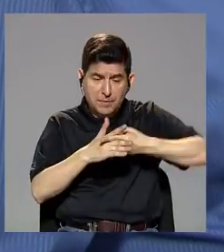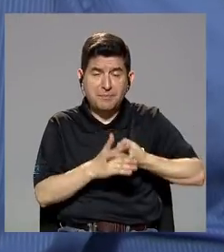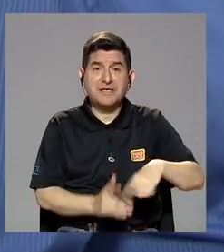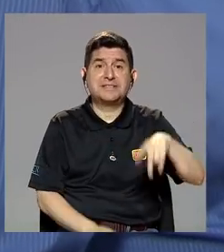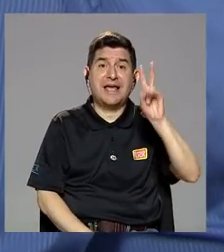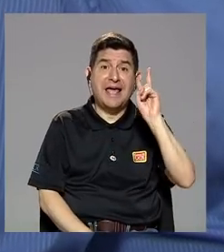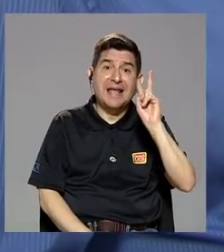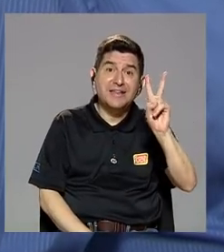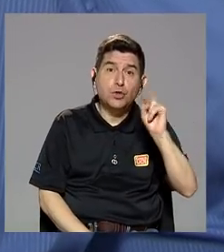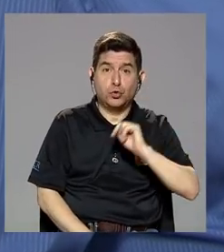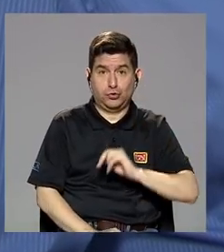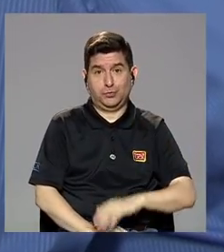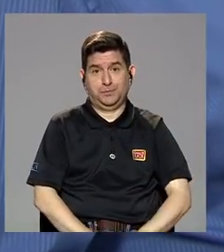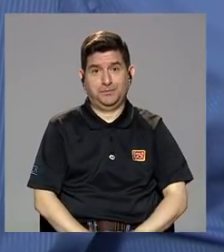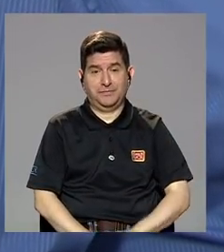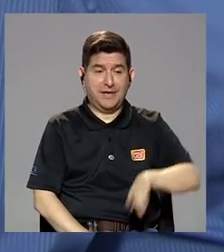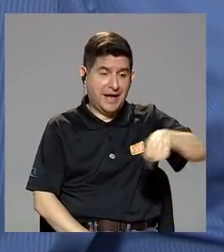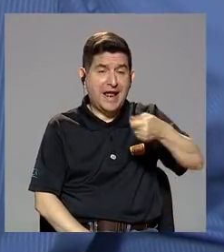22